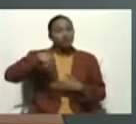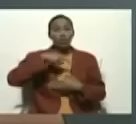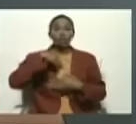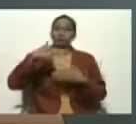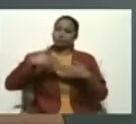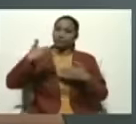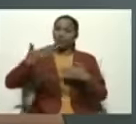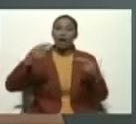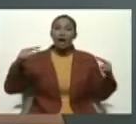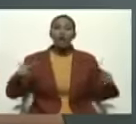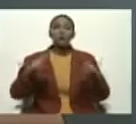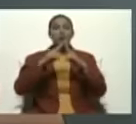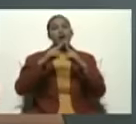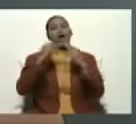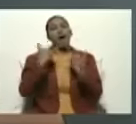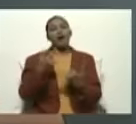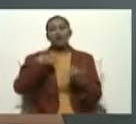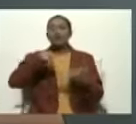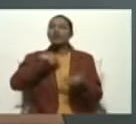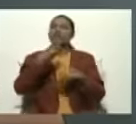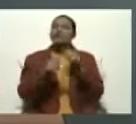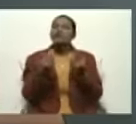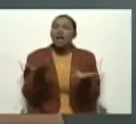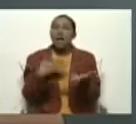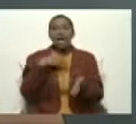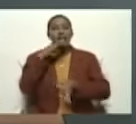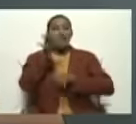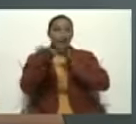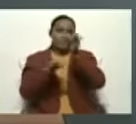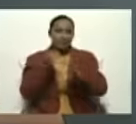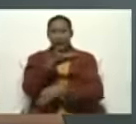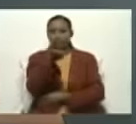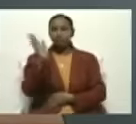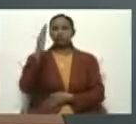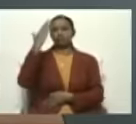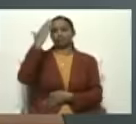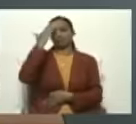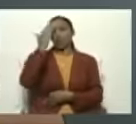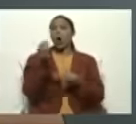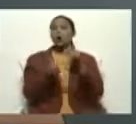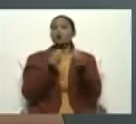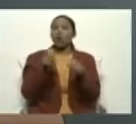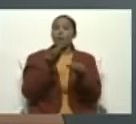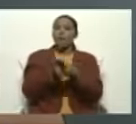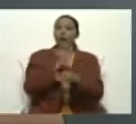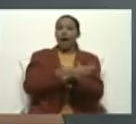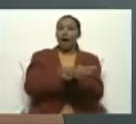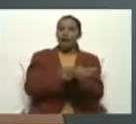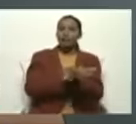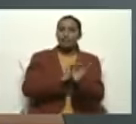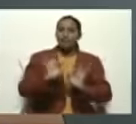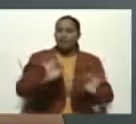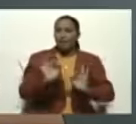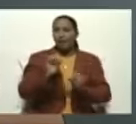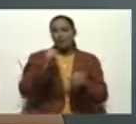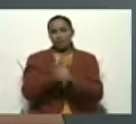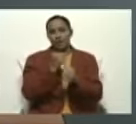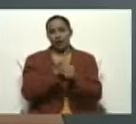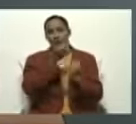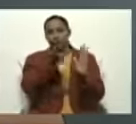lo que queremos es actualizarlos de por dónde vamos y cómo lo estamos haciendo. Y qué bien, qué bueno que en